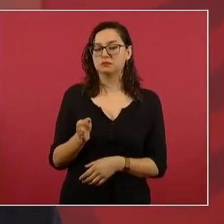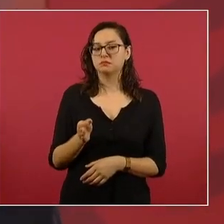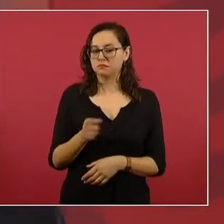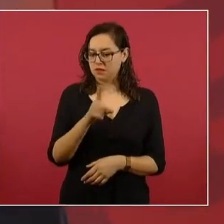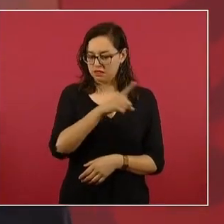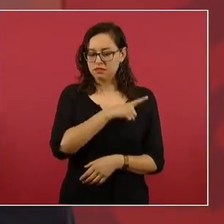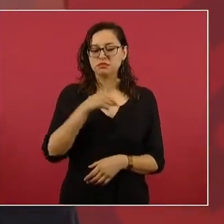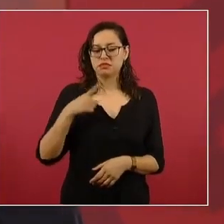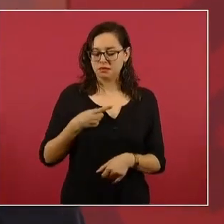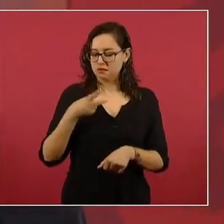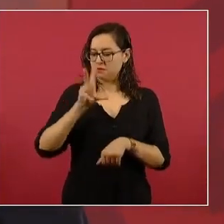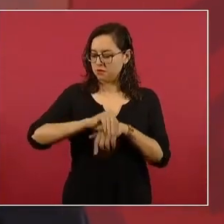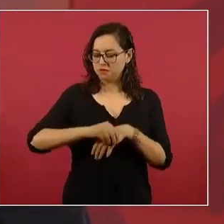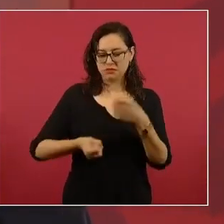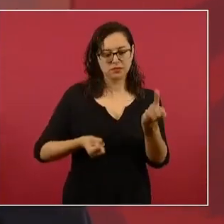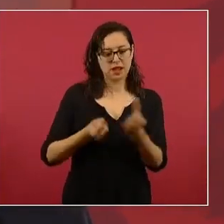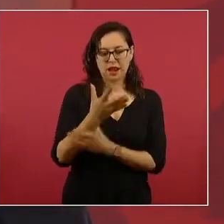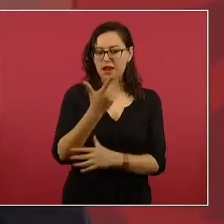liberarla,